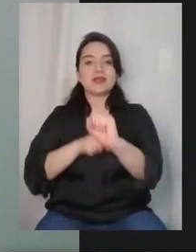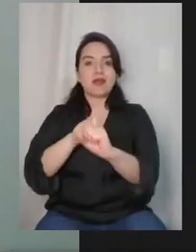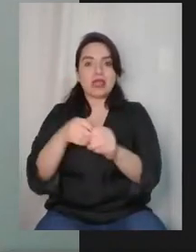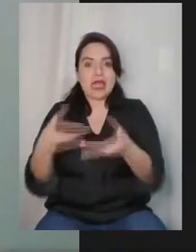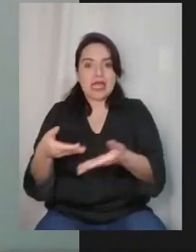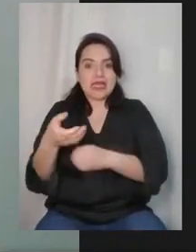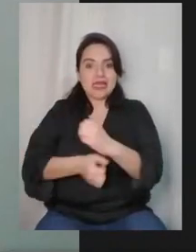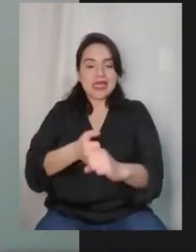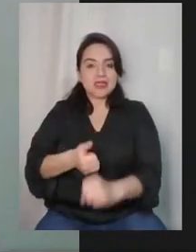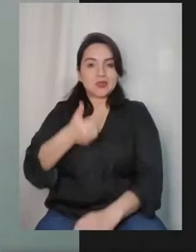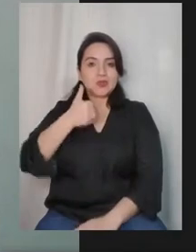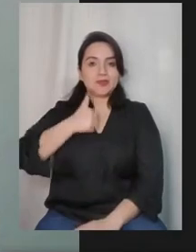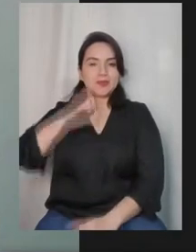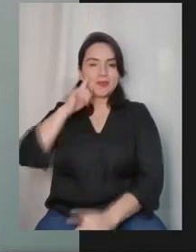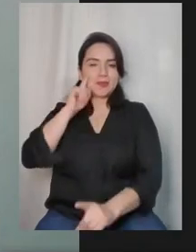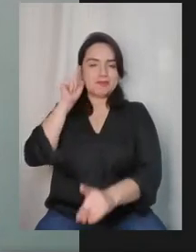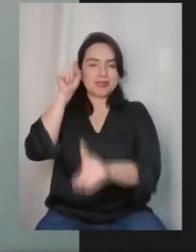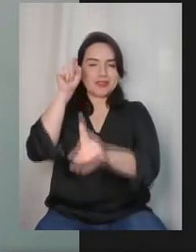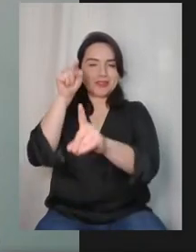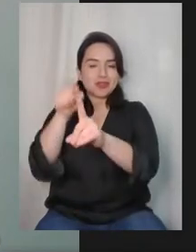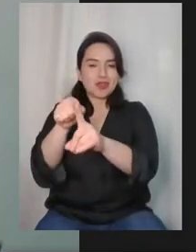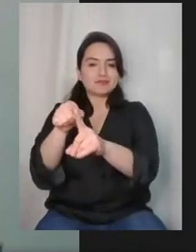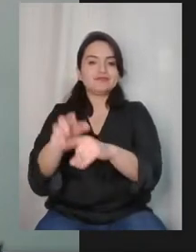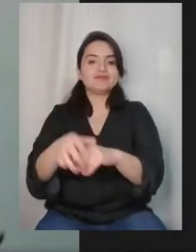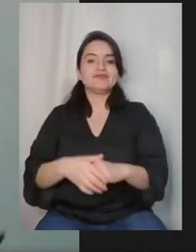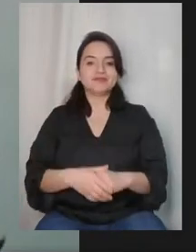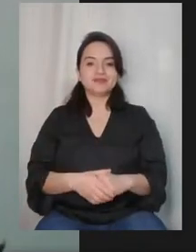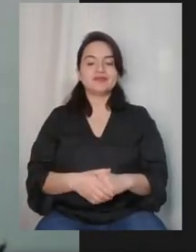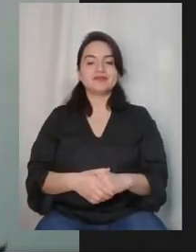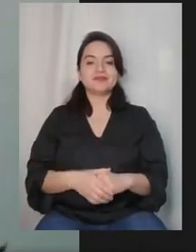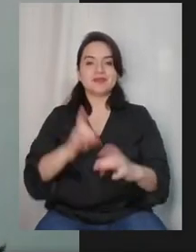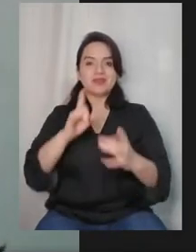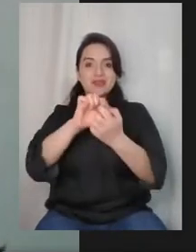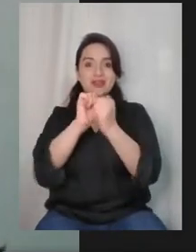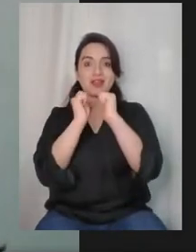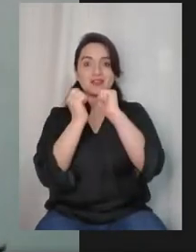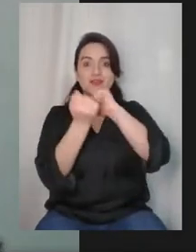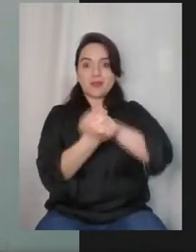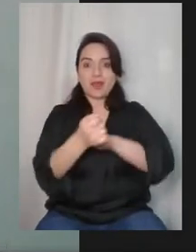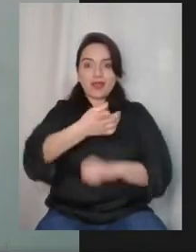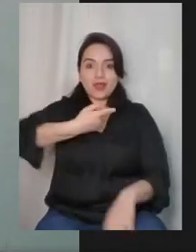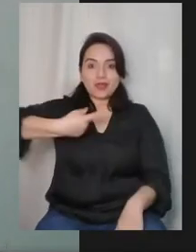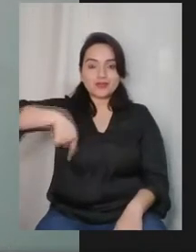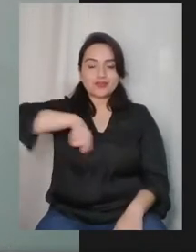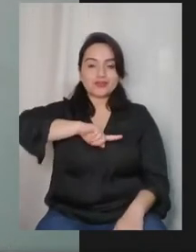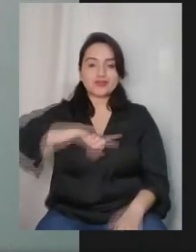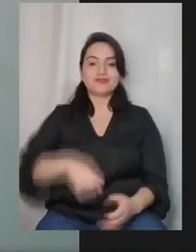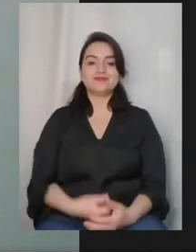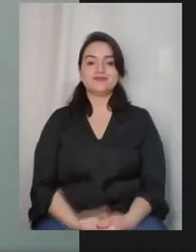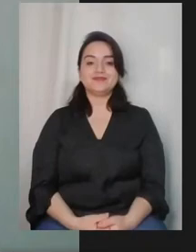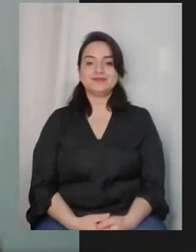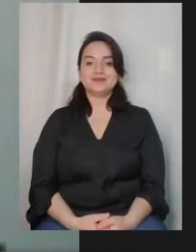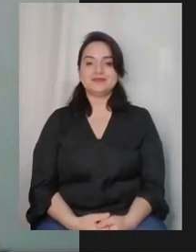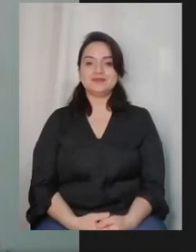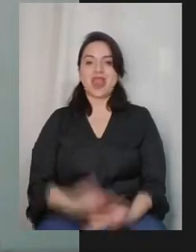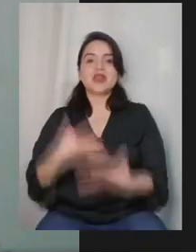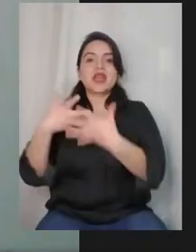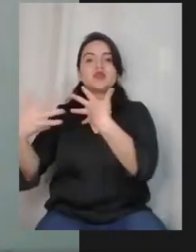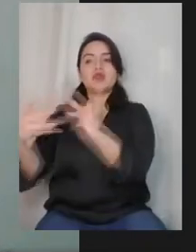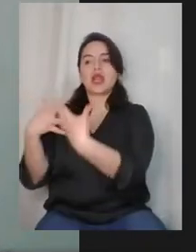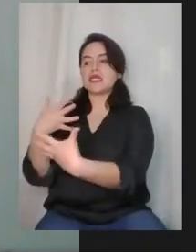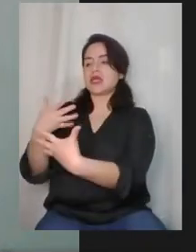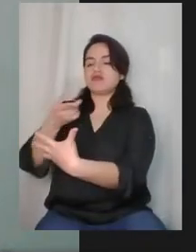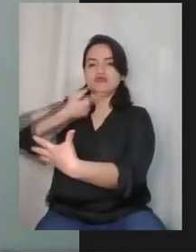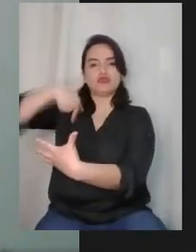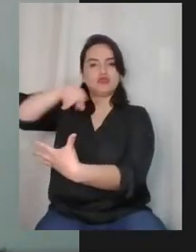una misión y en objetivos que nos han transformado en la voz de la naturaleza. Hoy día estamos en